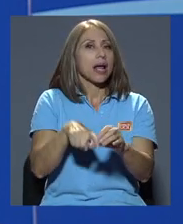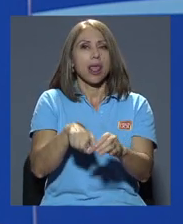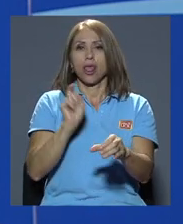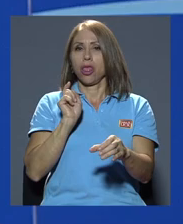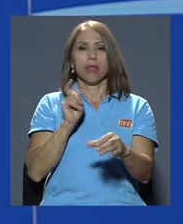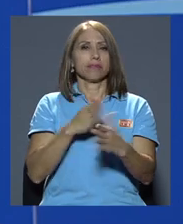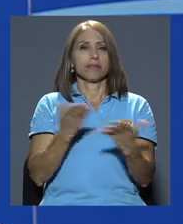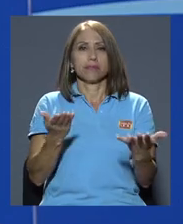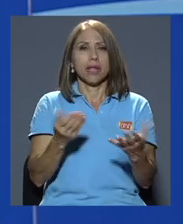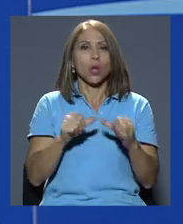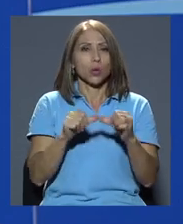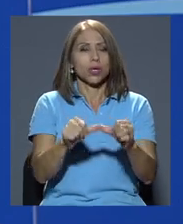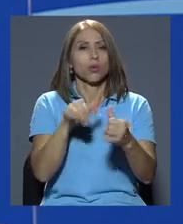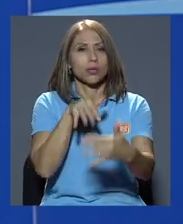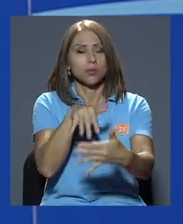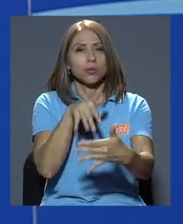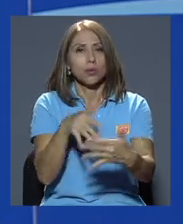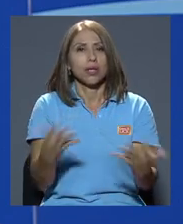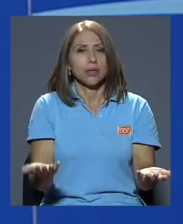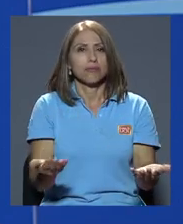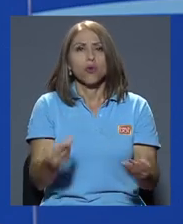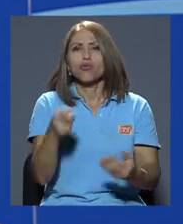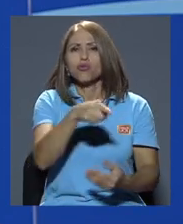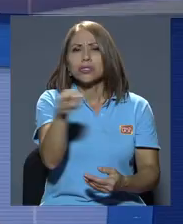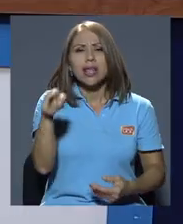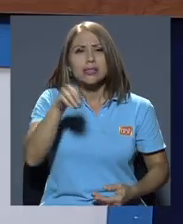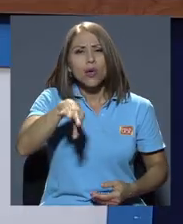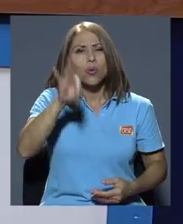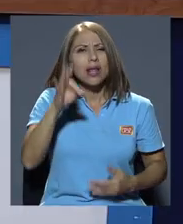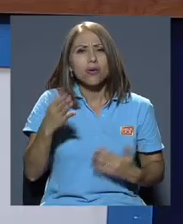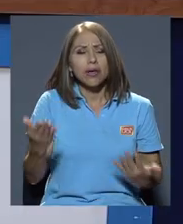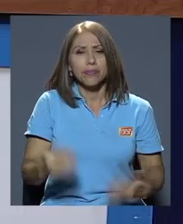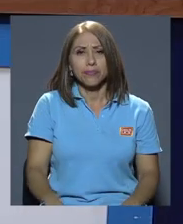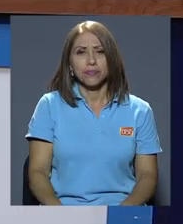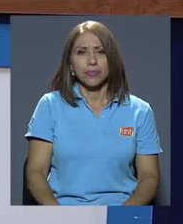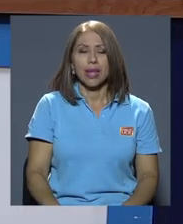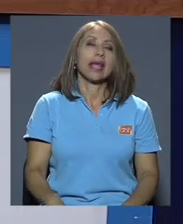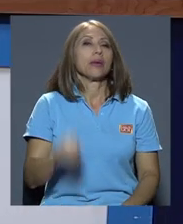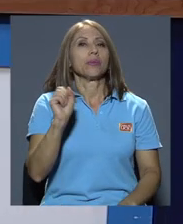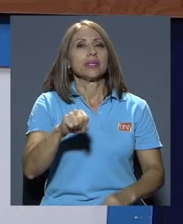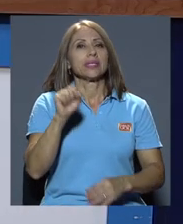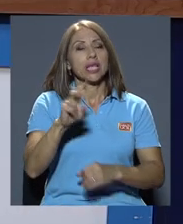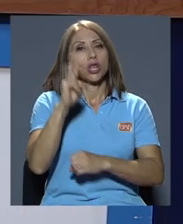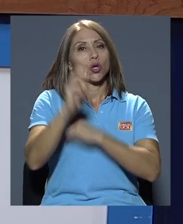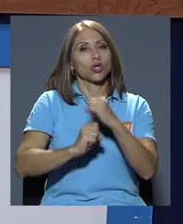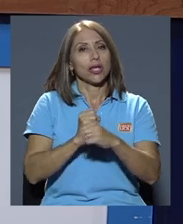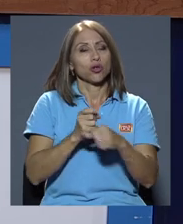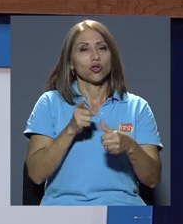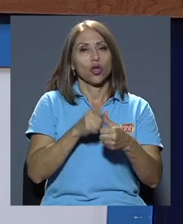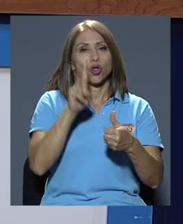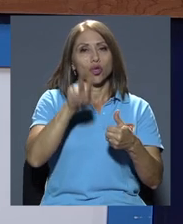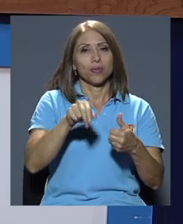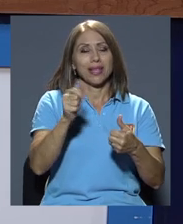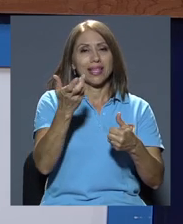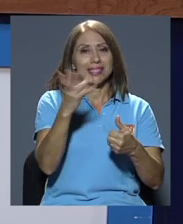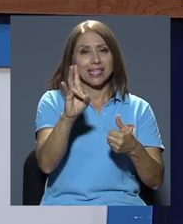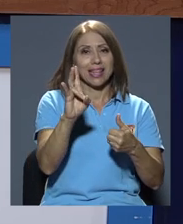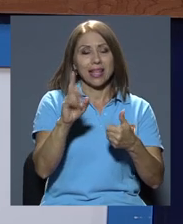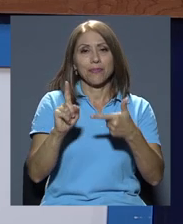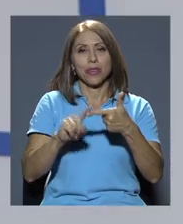deserción escolar o en este caso era que encontraron ustedes claro este los dos años tanto el 2017 como el 2018